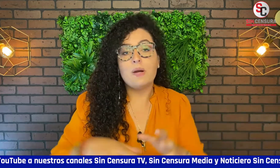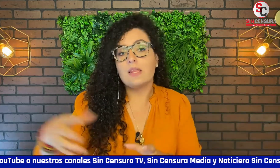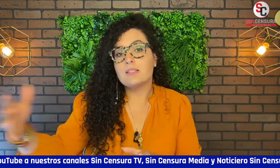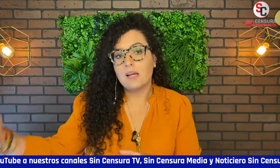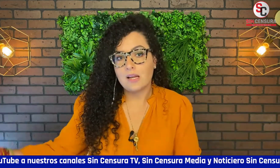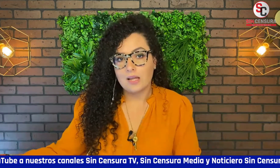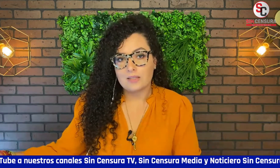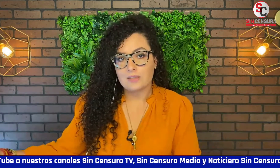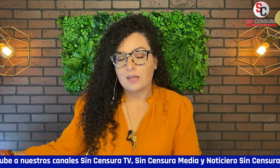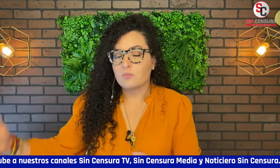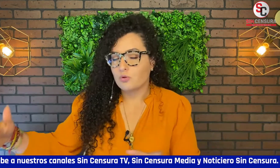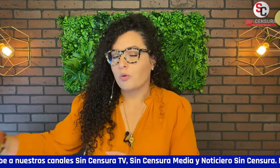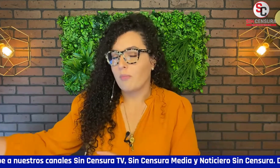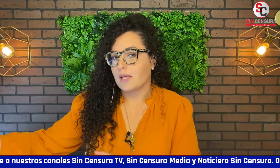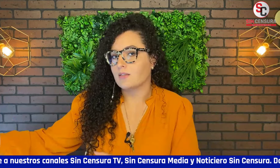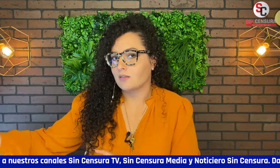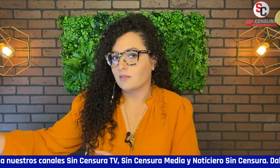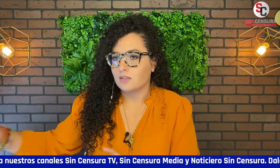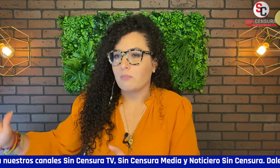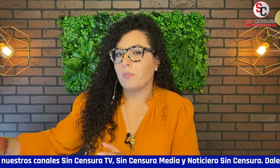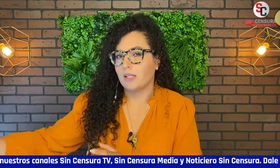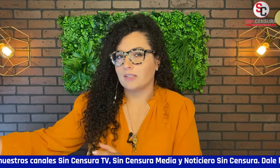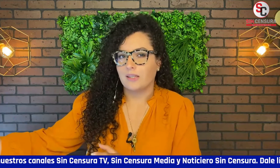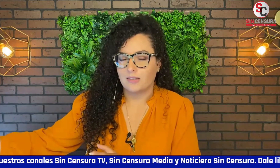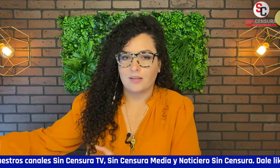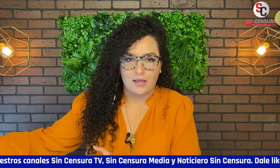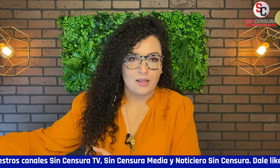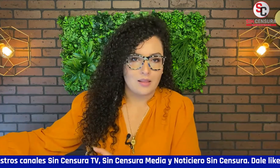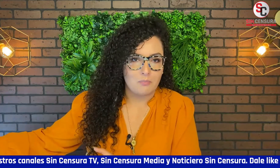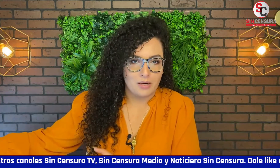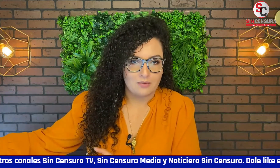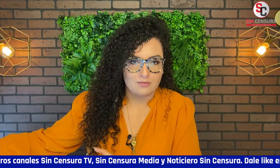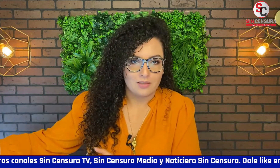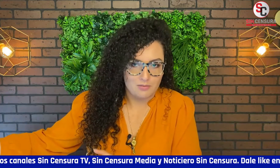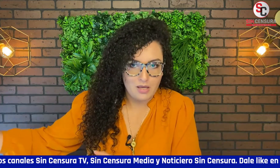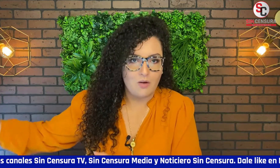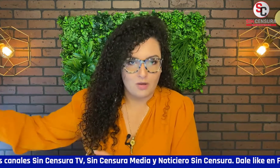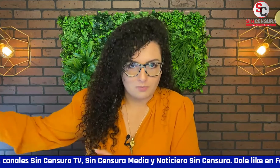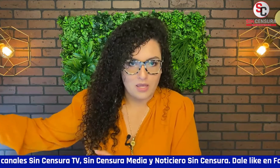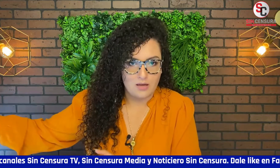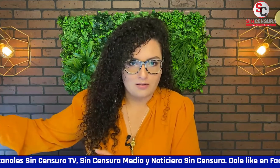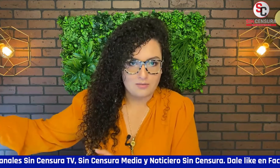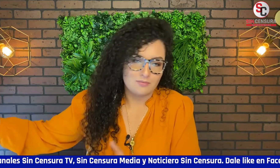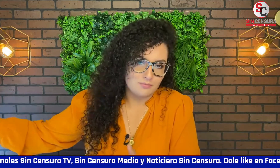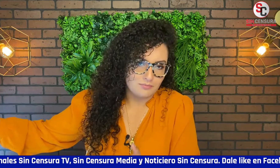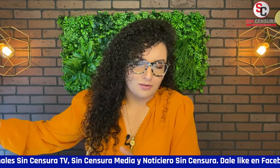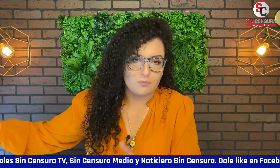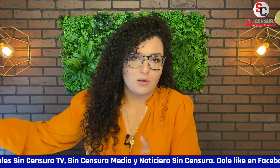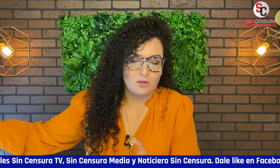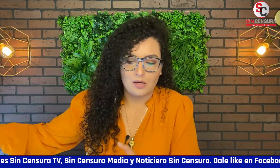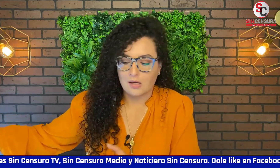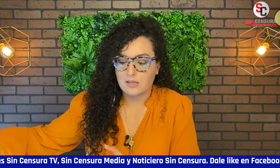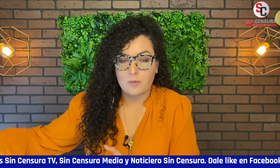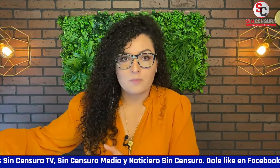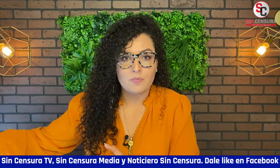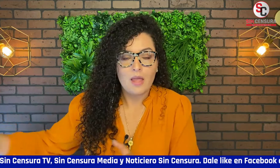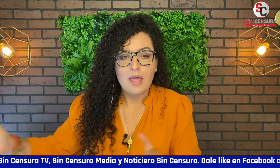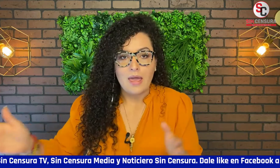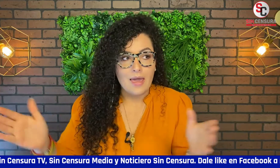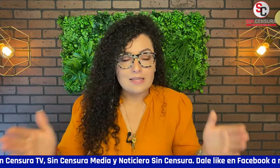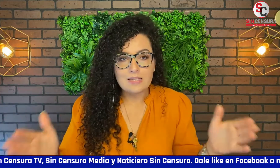Y el PRI de Salinas es mucho más simpatizante de la idea del PAN en México y España. El español tenía que